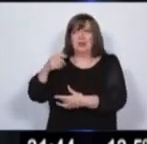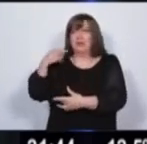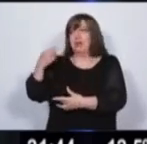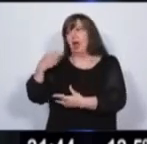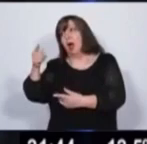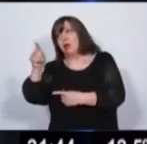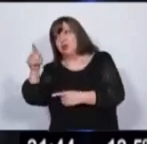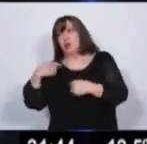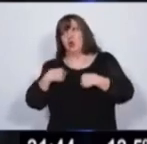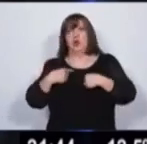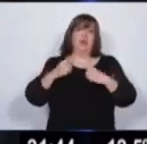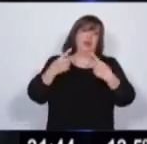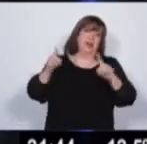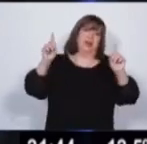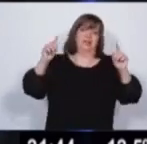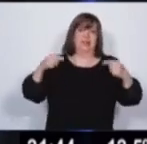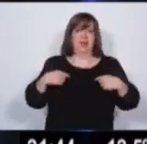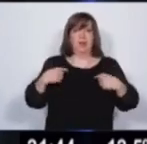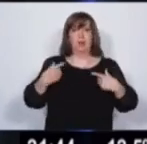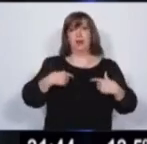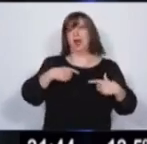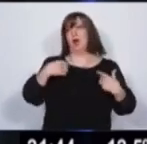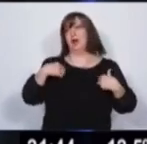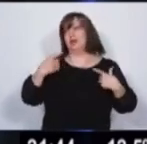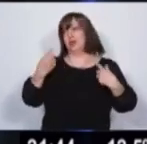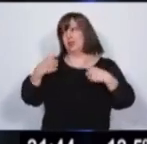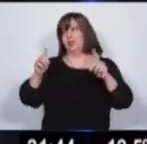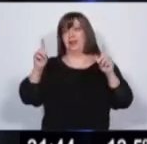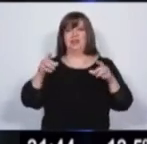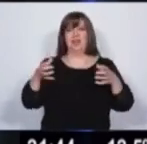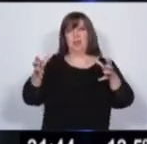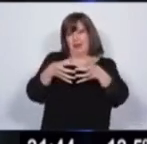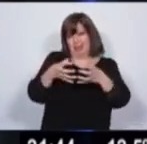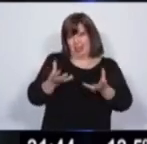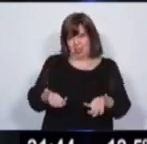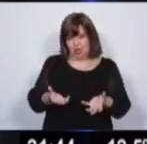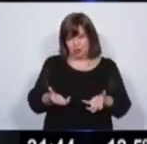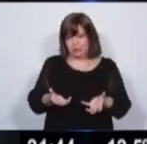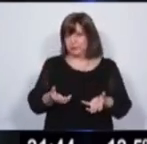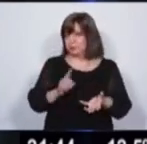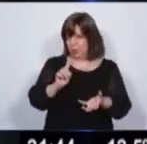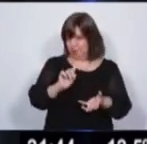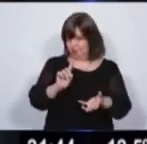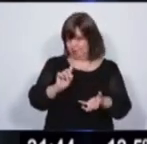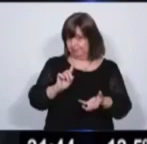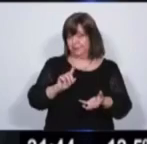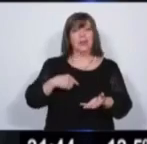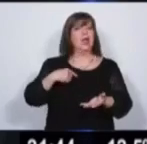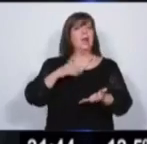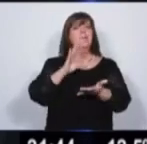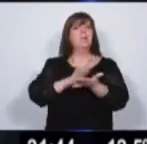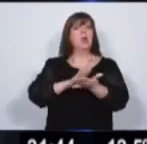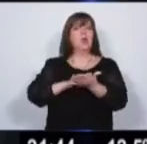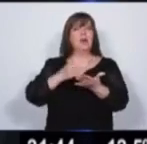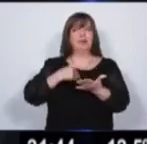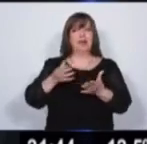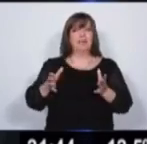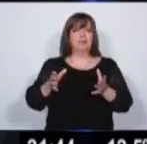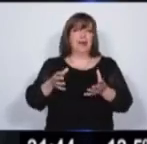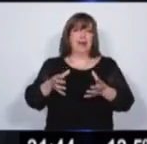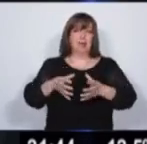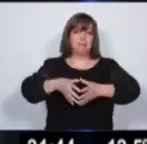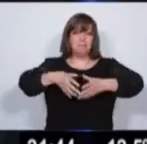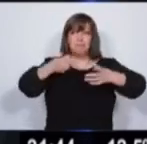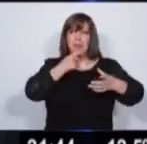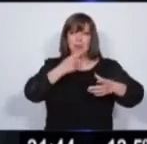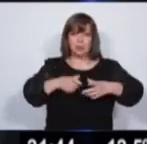y decir ahora soy otro con esta nuevo gorrita nuestra propuesta para que crezca Mendoza es sencilla